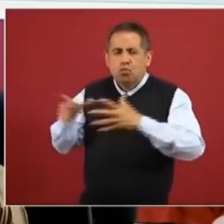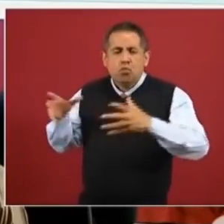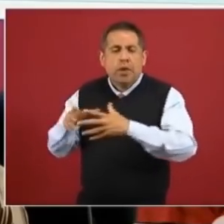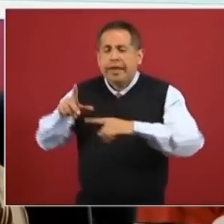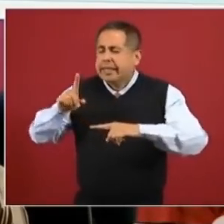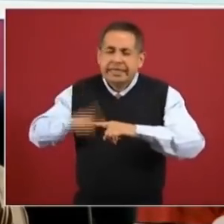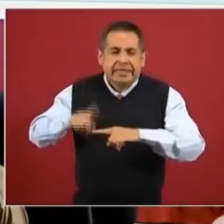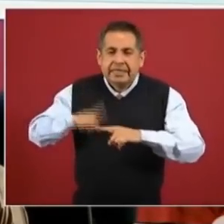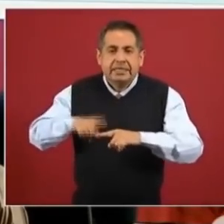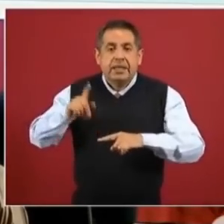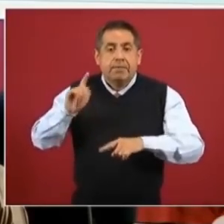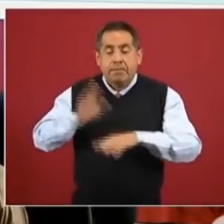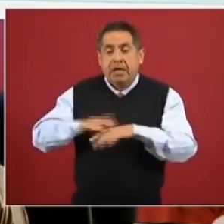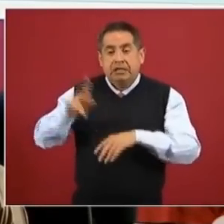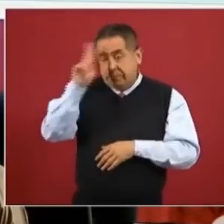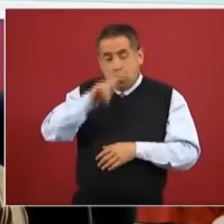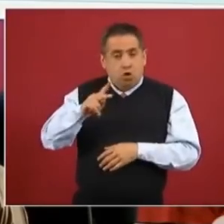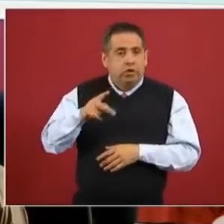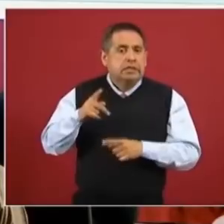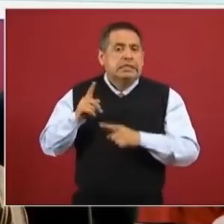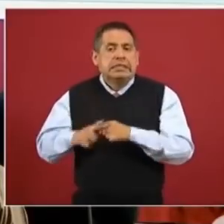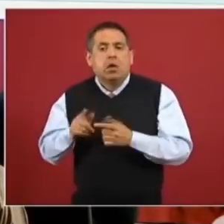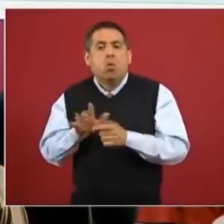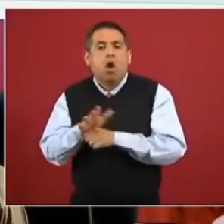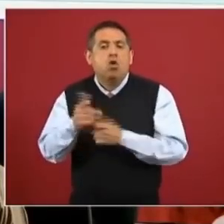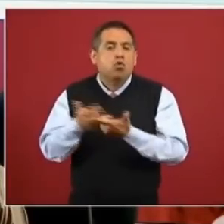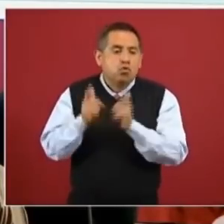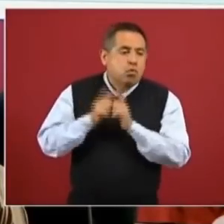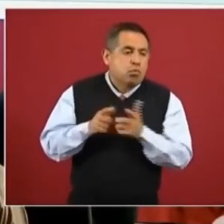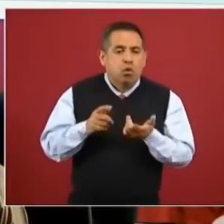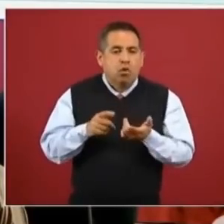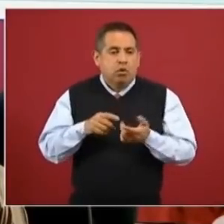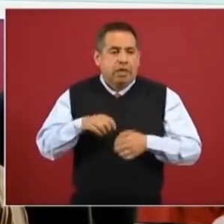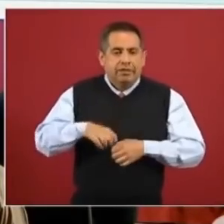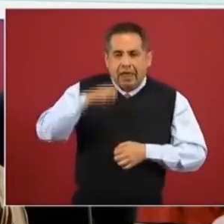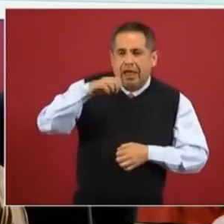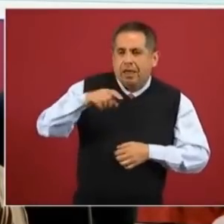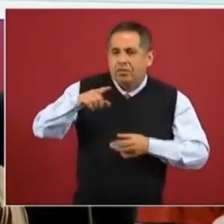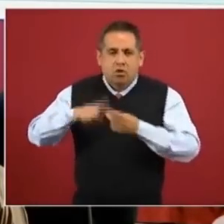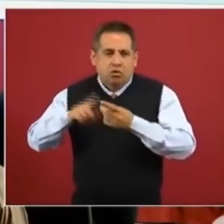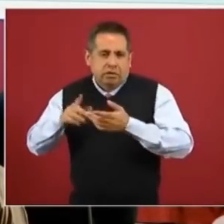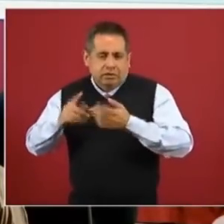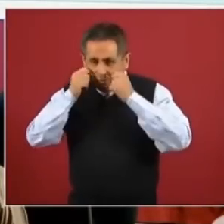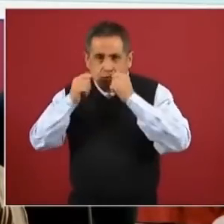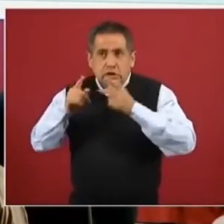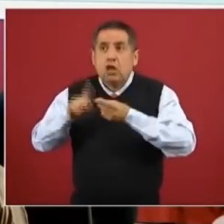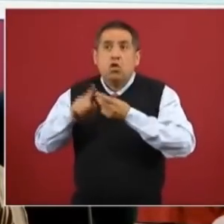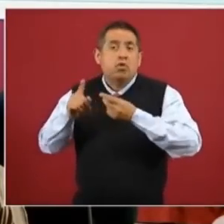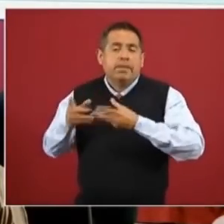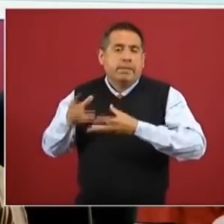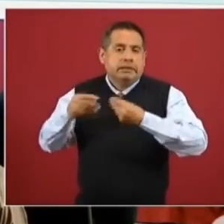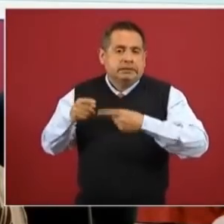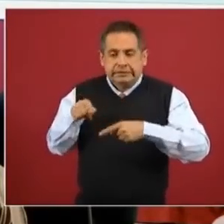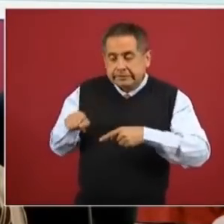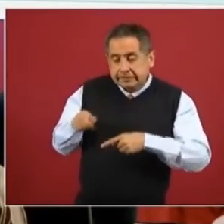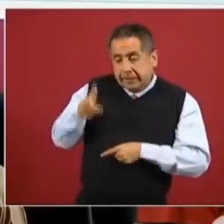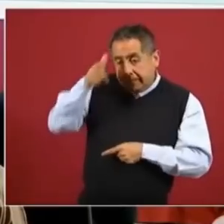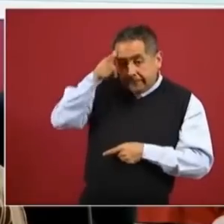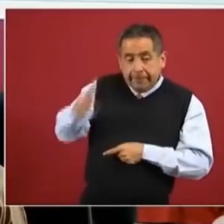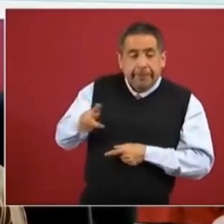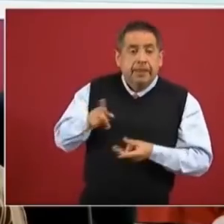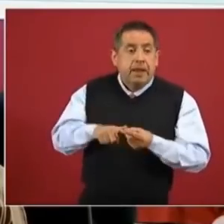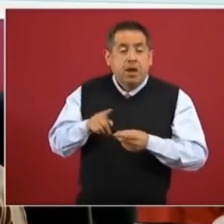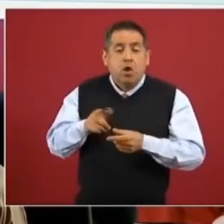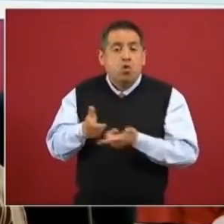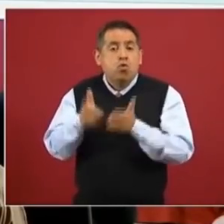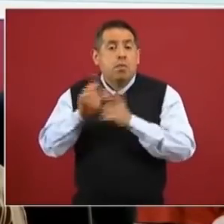quién realmente está más afectado independientemente de dónde se hayan presentado más casos. Identificamos entonces que el